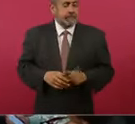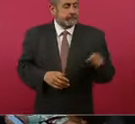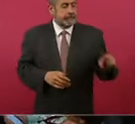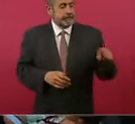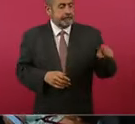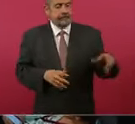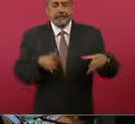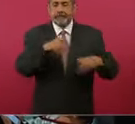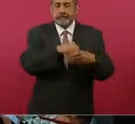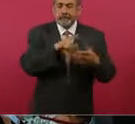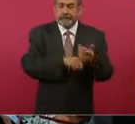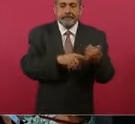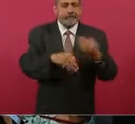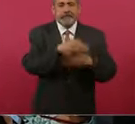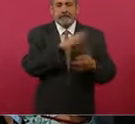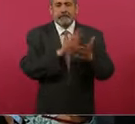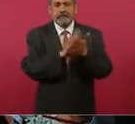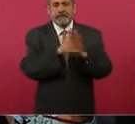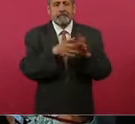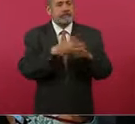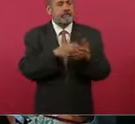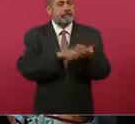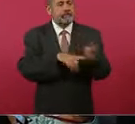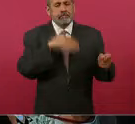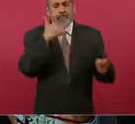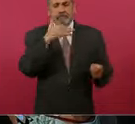que estaban metidos en todo.